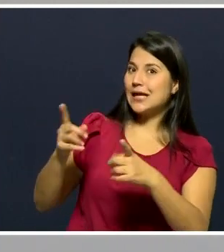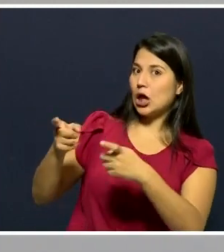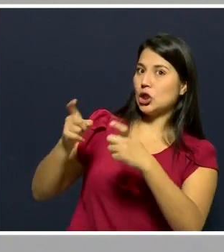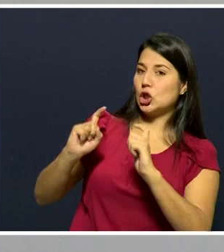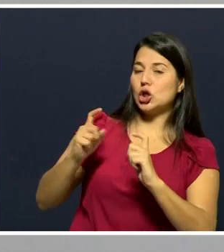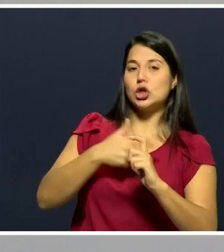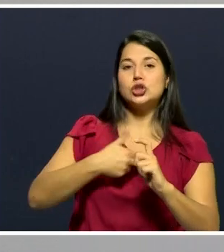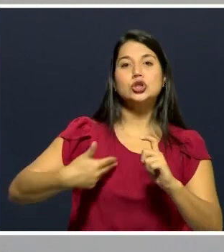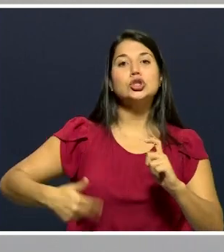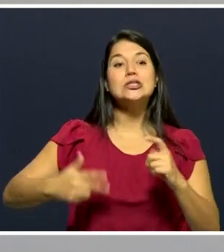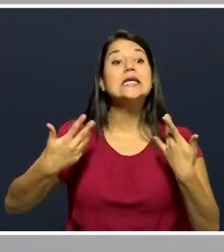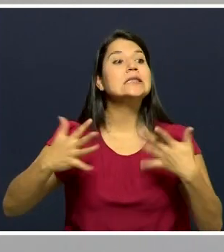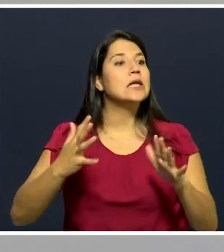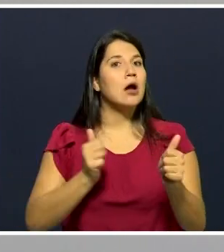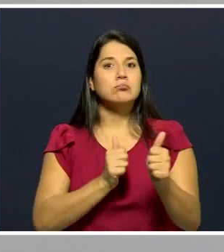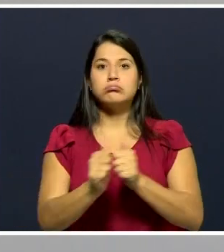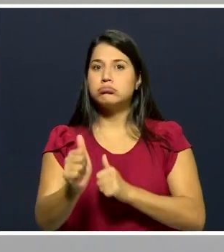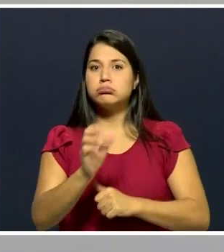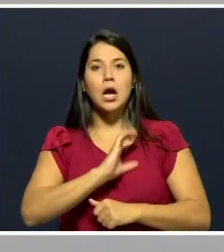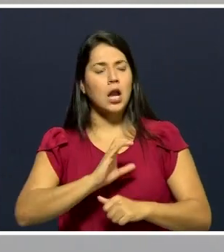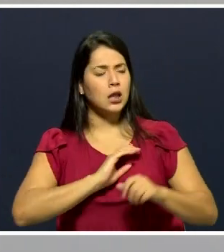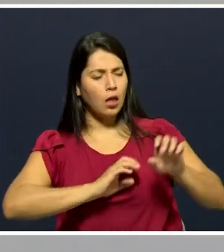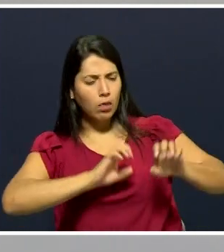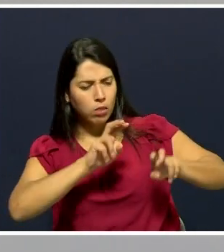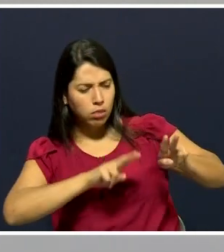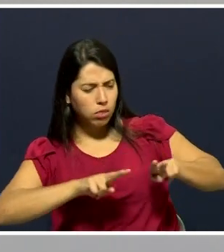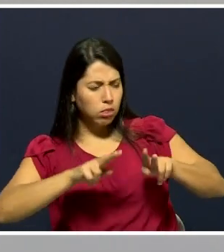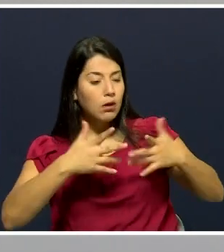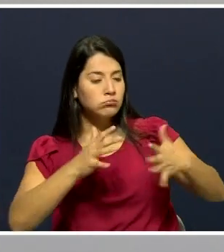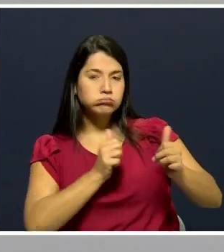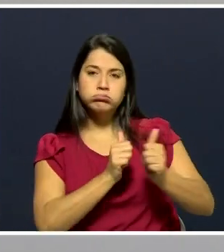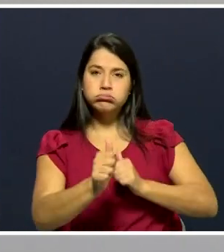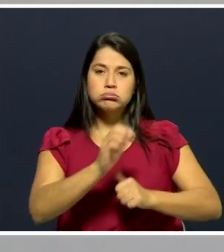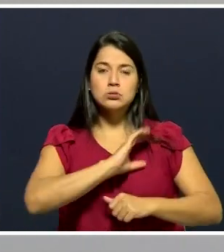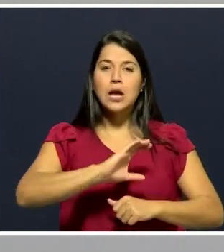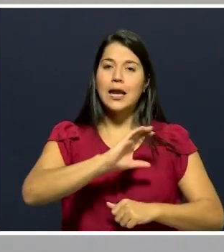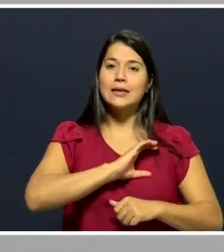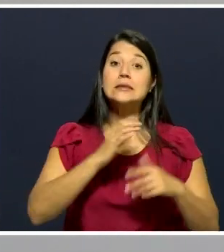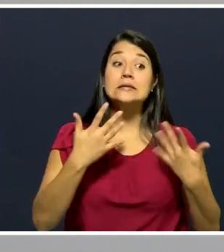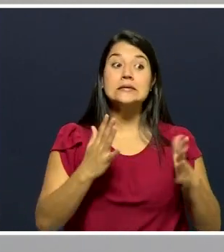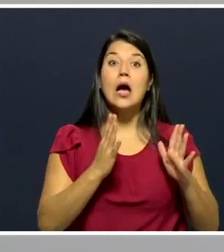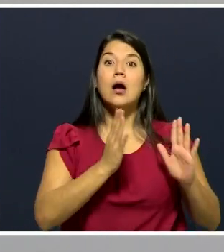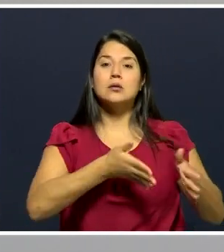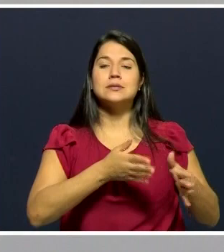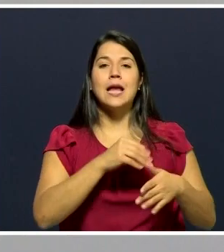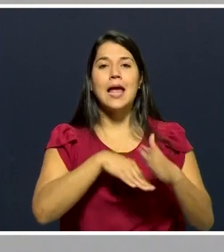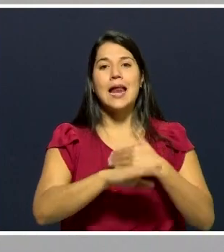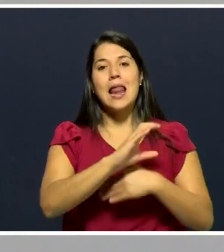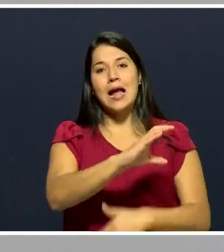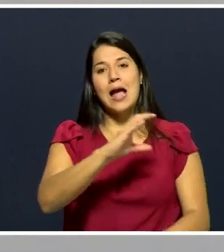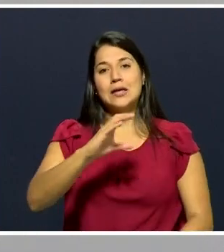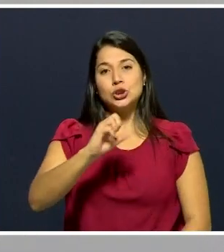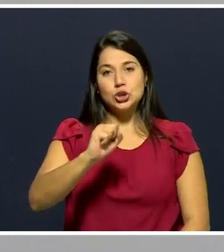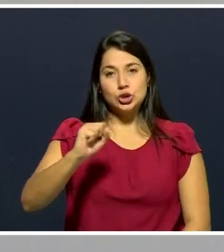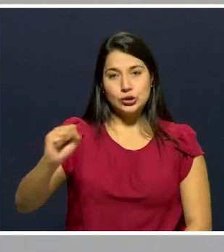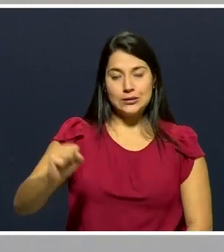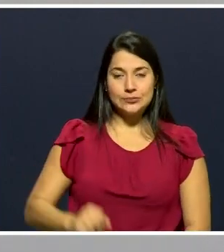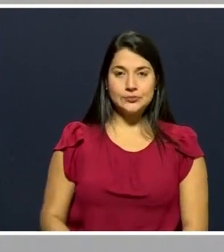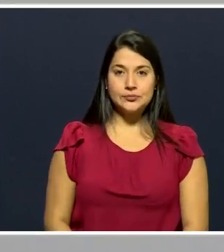los controles de calidad y se encuentra en el almacén general de la Caja Costarricense del Seguro Social.